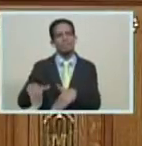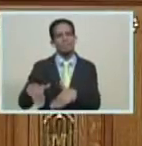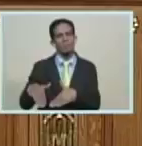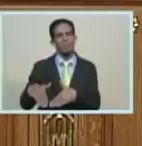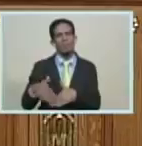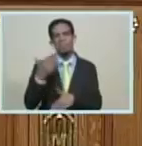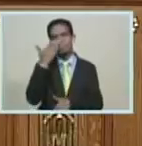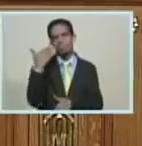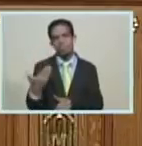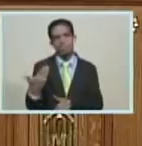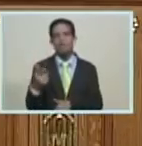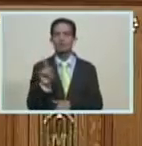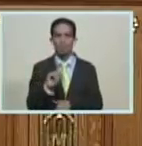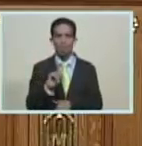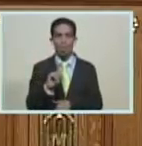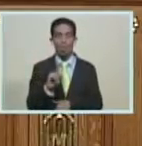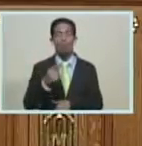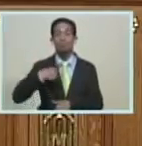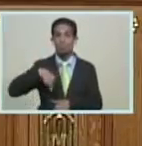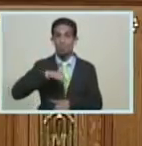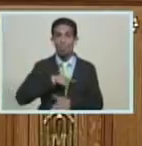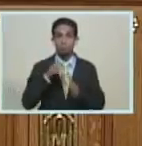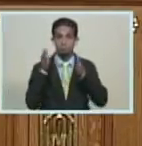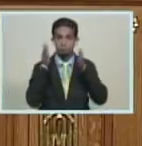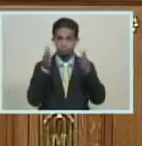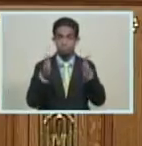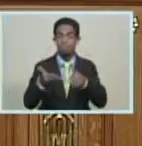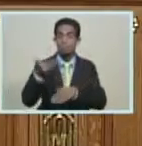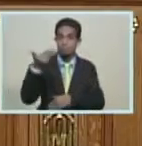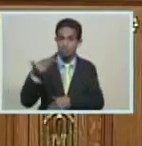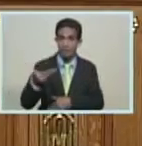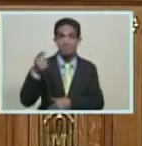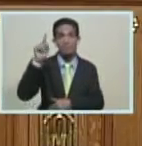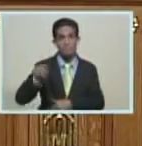nuestro. Nuestro rumbo, compatriotas.